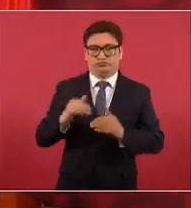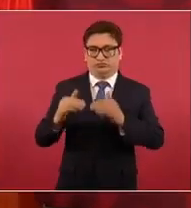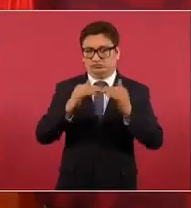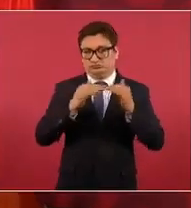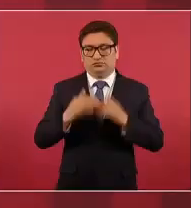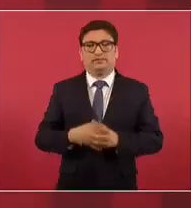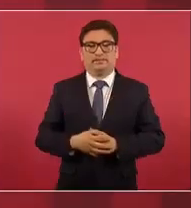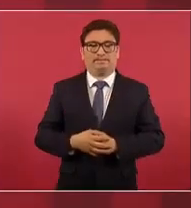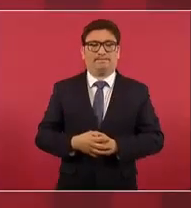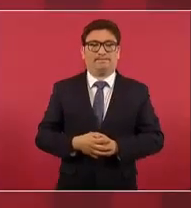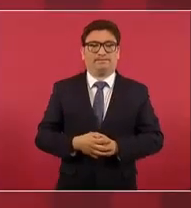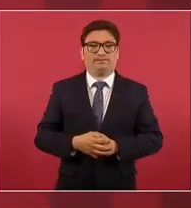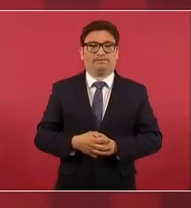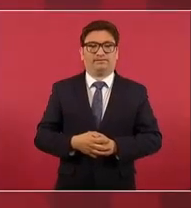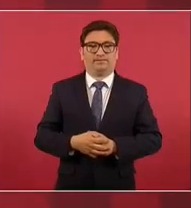Y habían